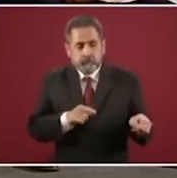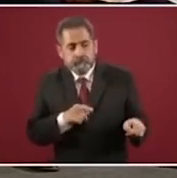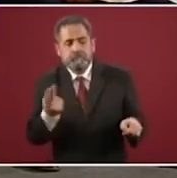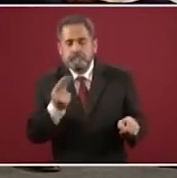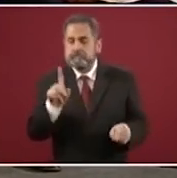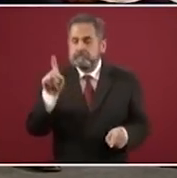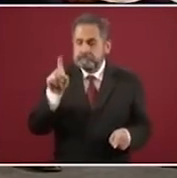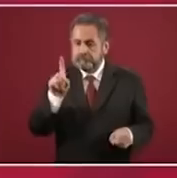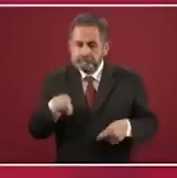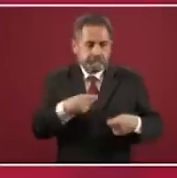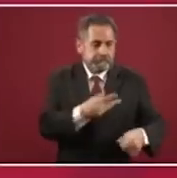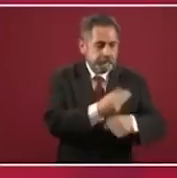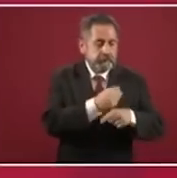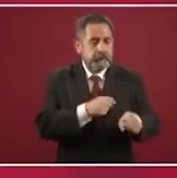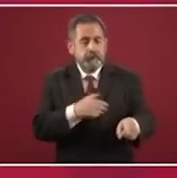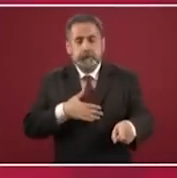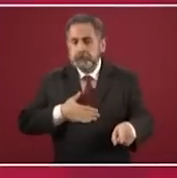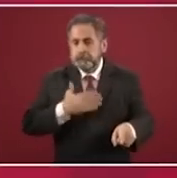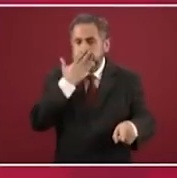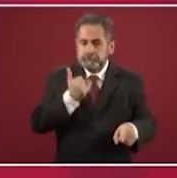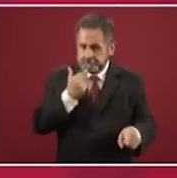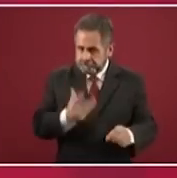agua, de falta de baños.